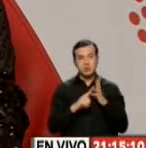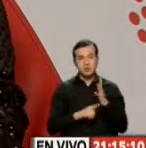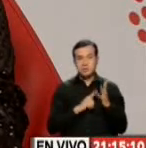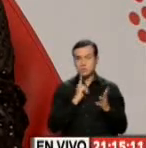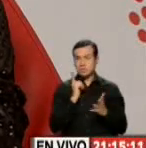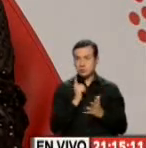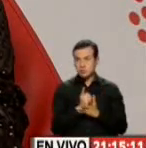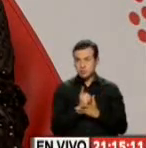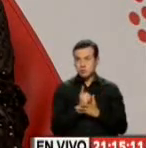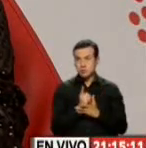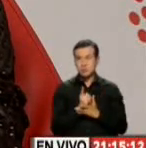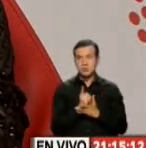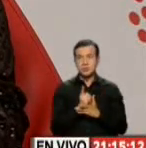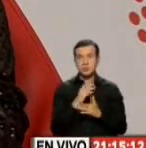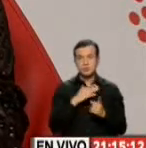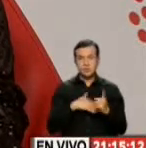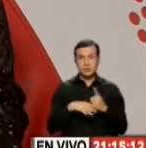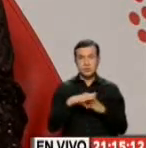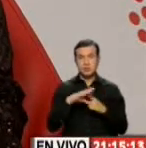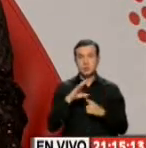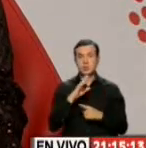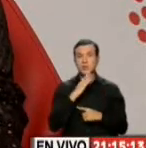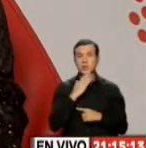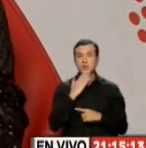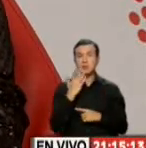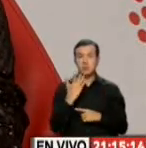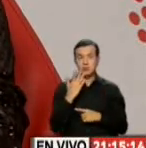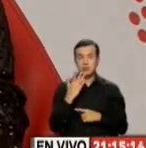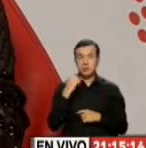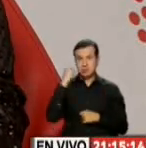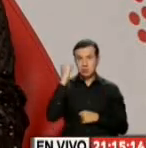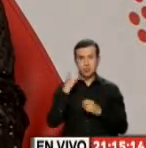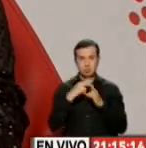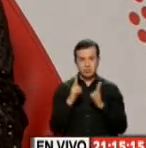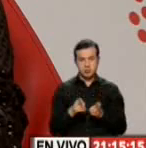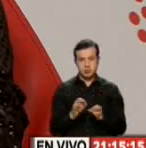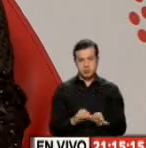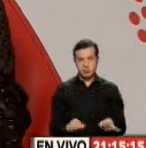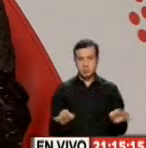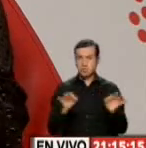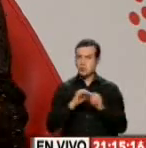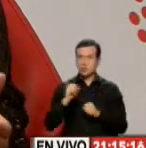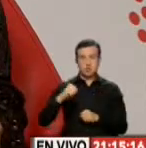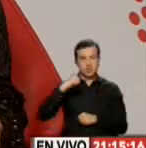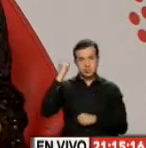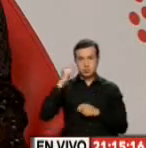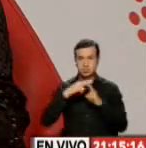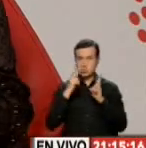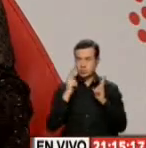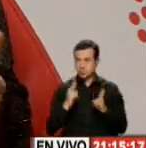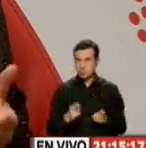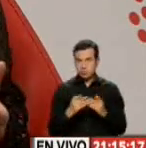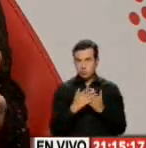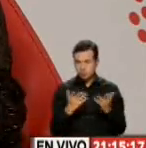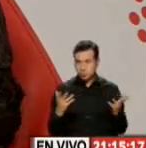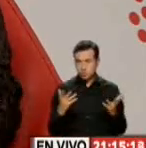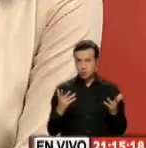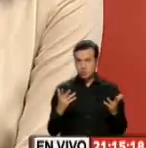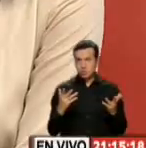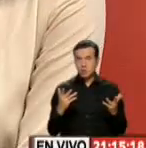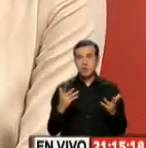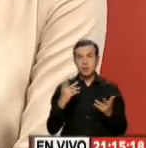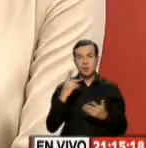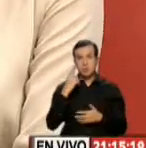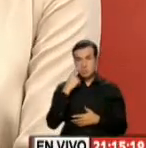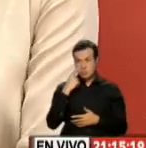y que además es una condición ética, es el hecho de los derechos humanos. Los derechos humanos no tienen argumento, se los ve. En este